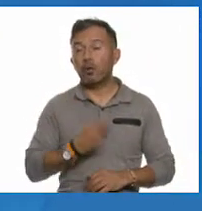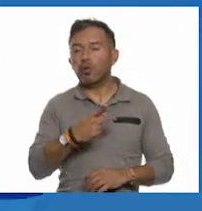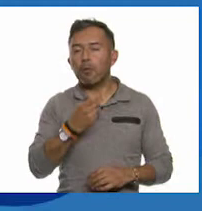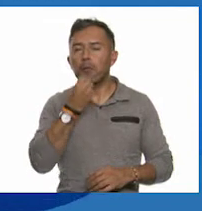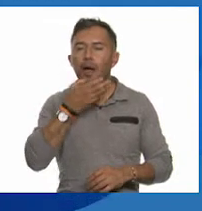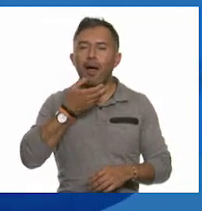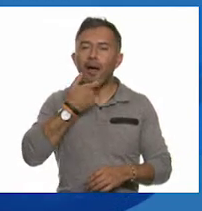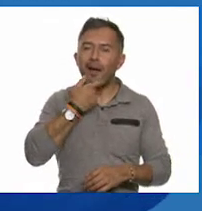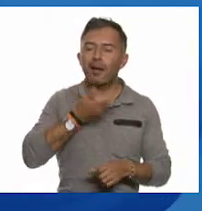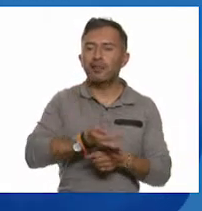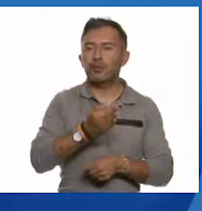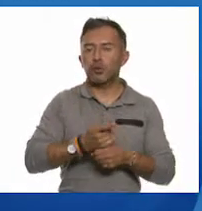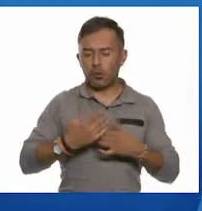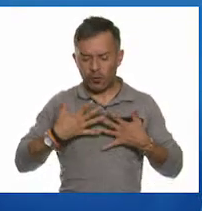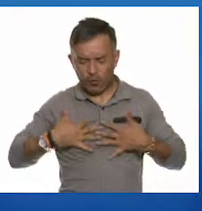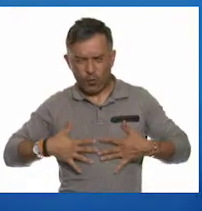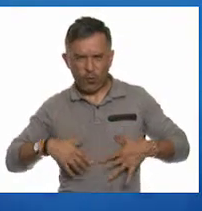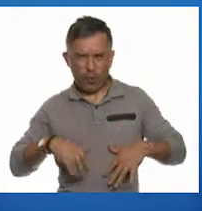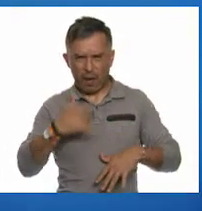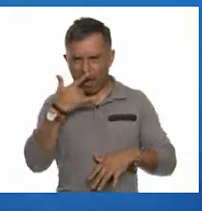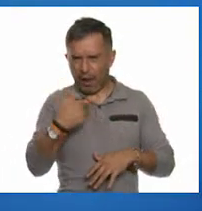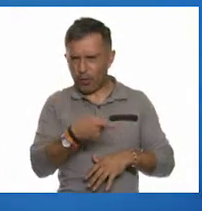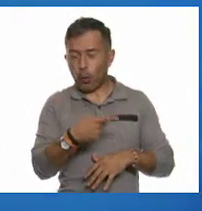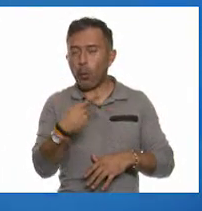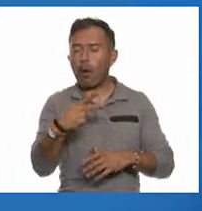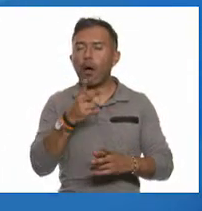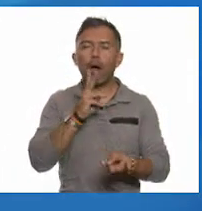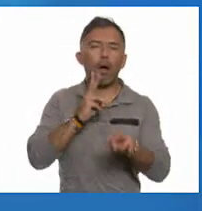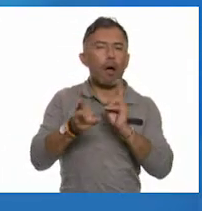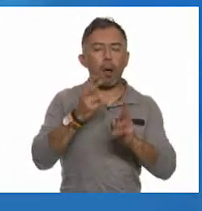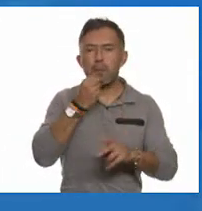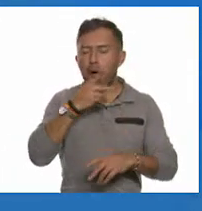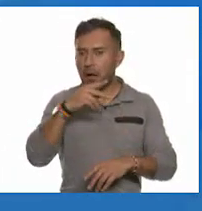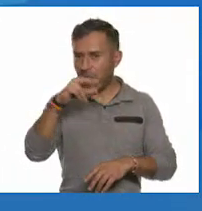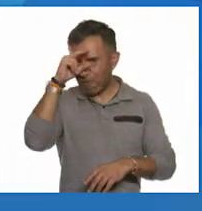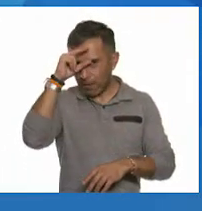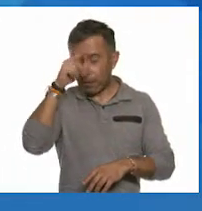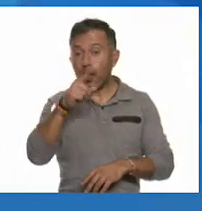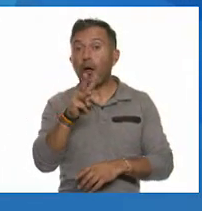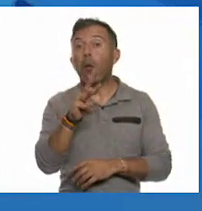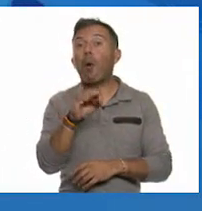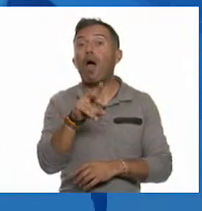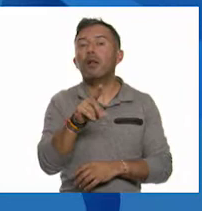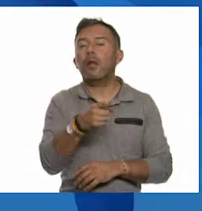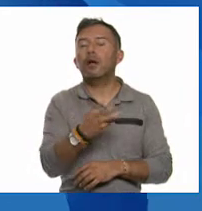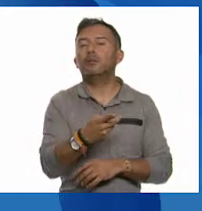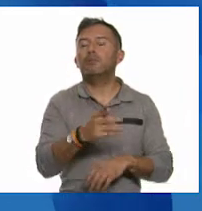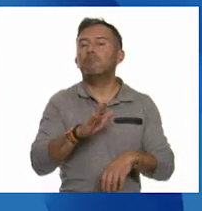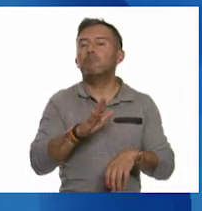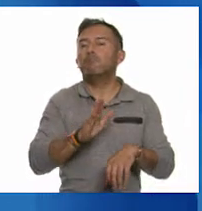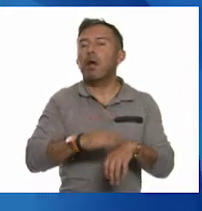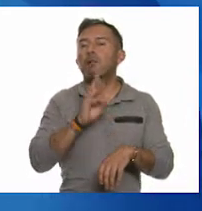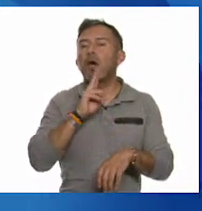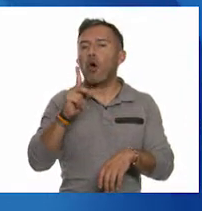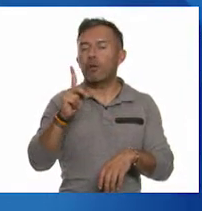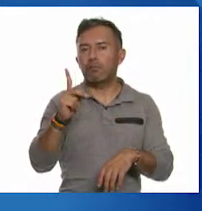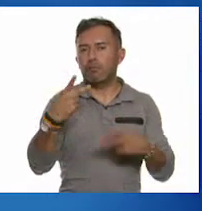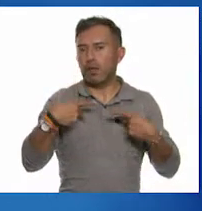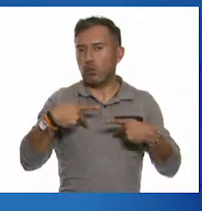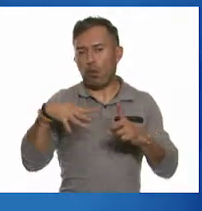vestir extravagante y su brillante conversación, Wilde se convirtió en una de las mayores personalidades de su